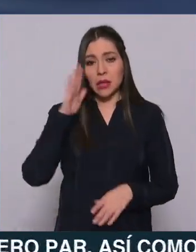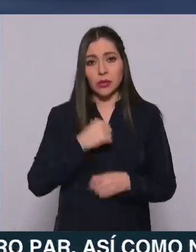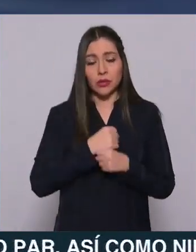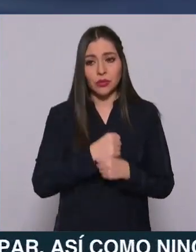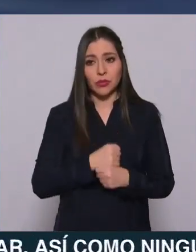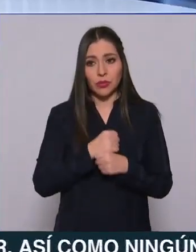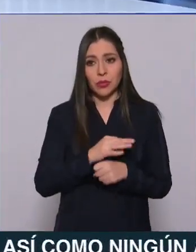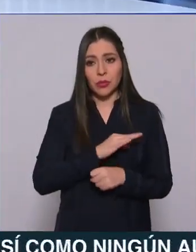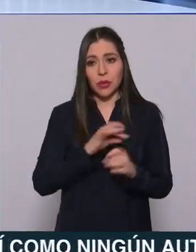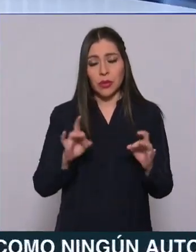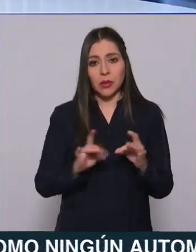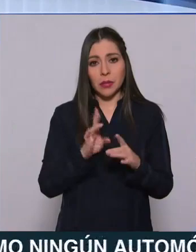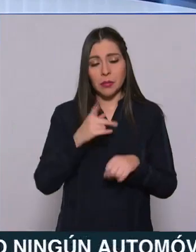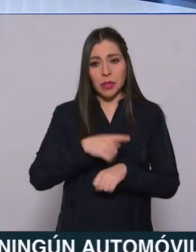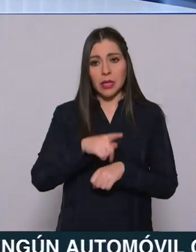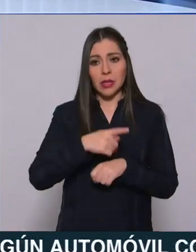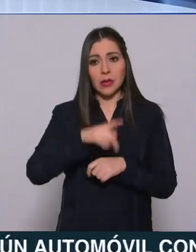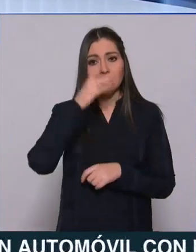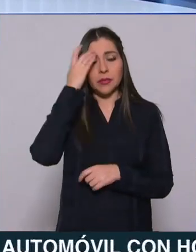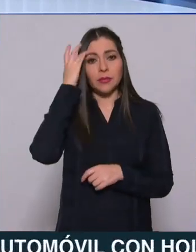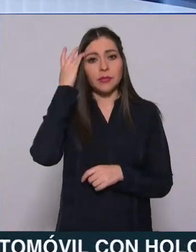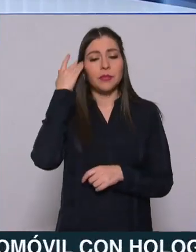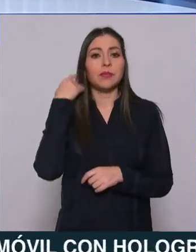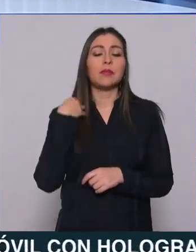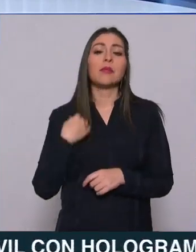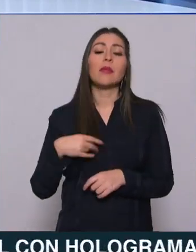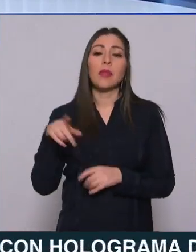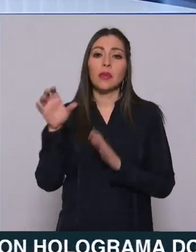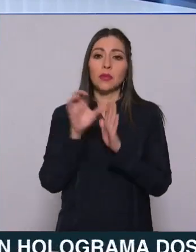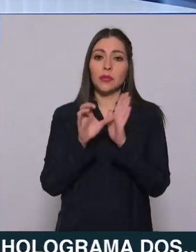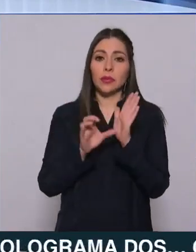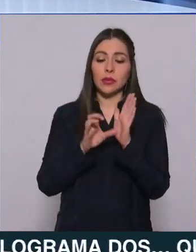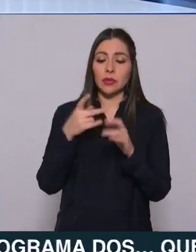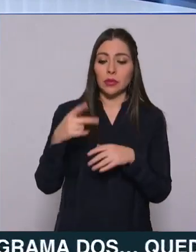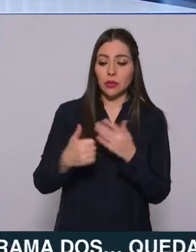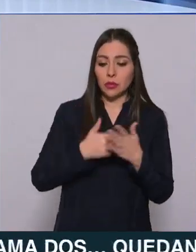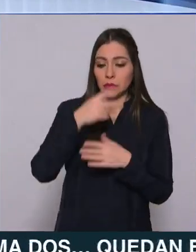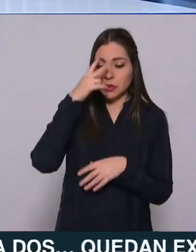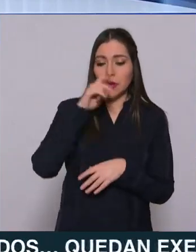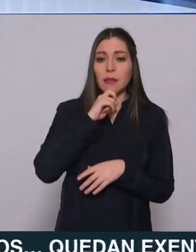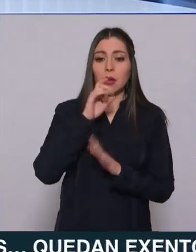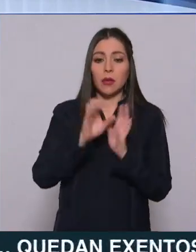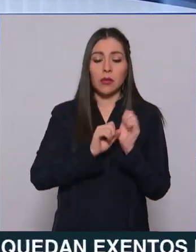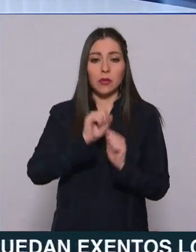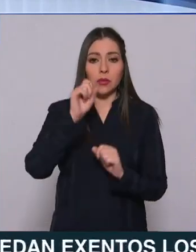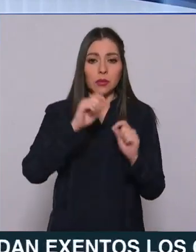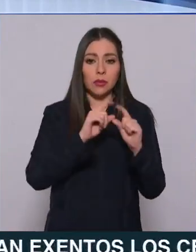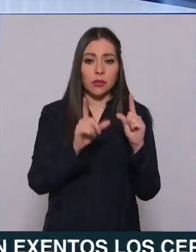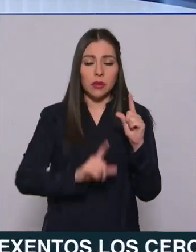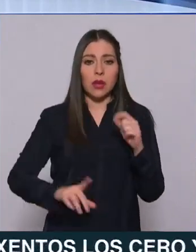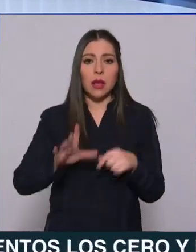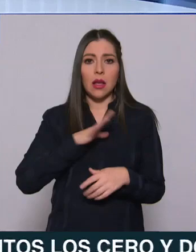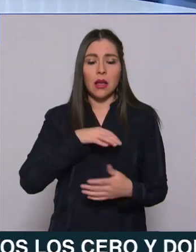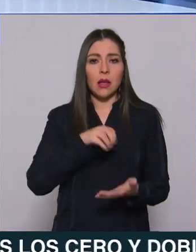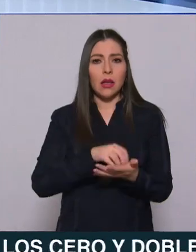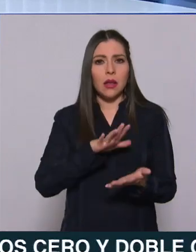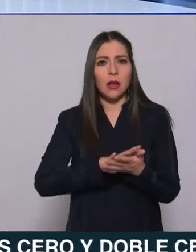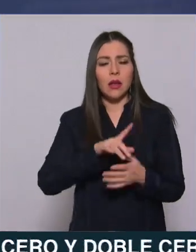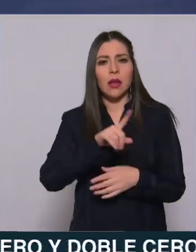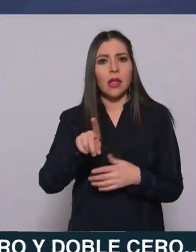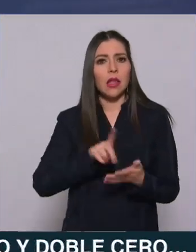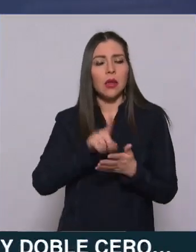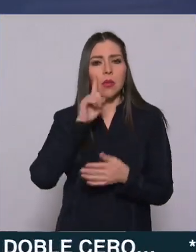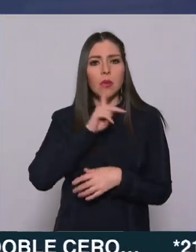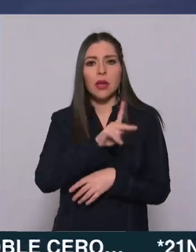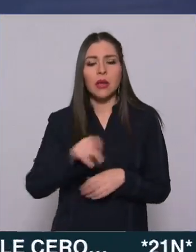vulnerabilidad. Está plasmado en nuestra Constitución, tanto en la federal como en la local, el derecho a las mujeres a vivir una vida sin violencia, pero